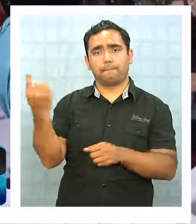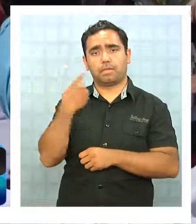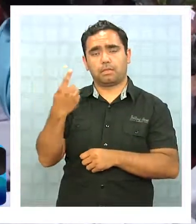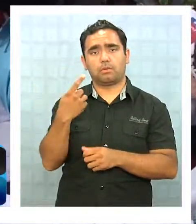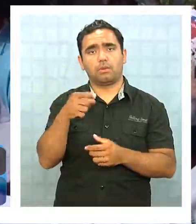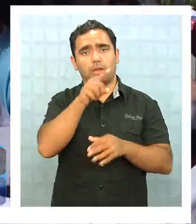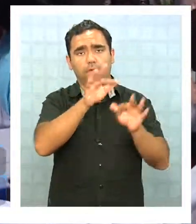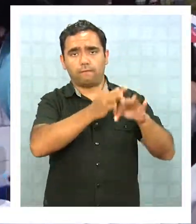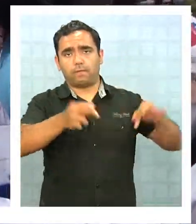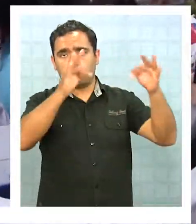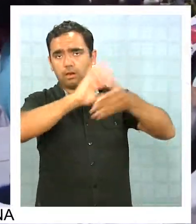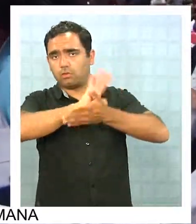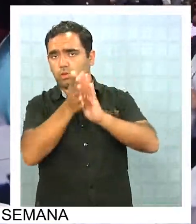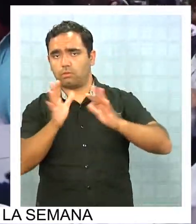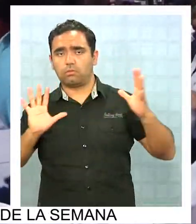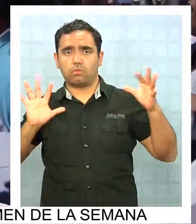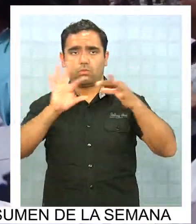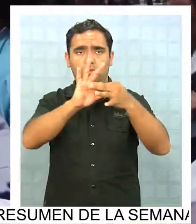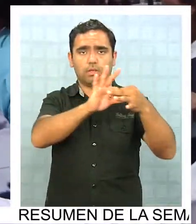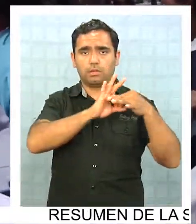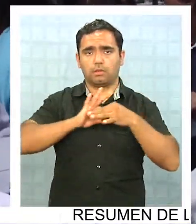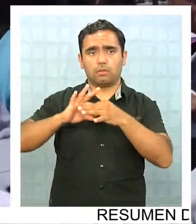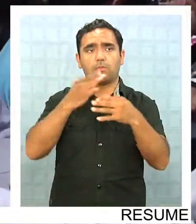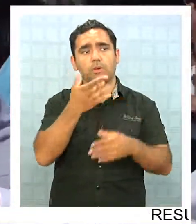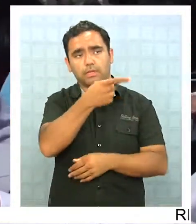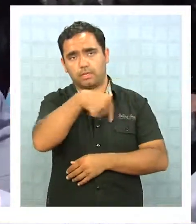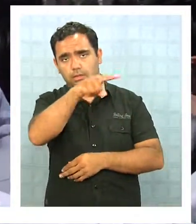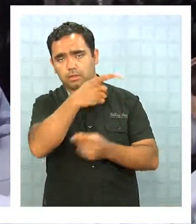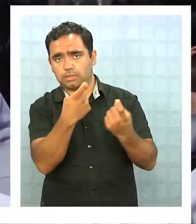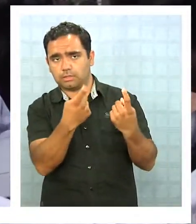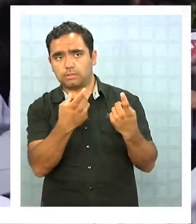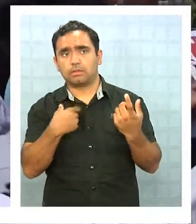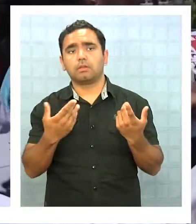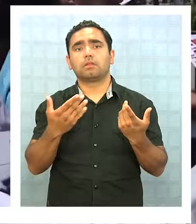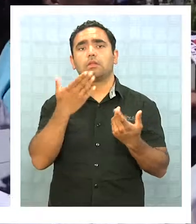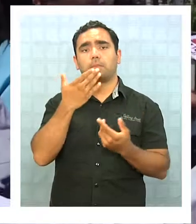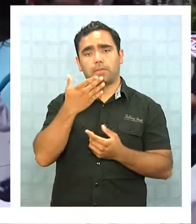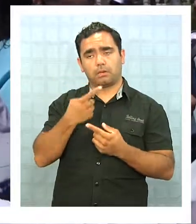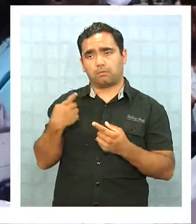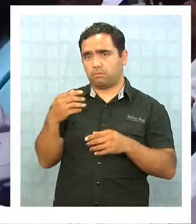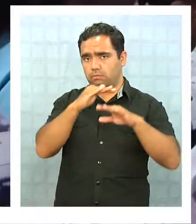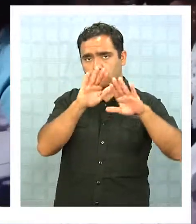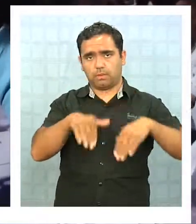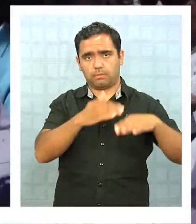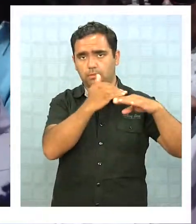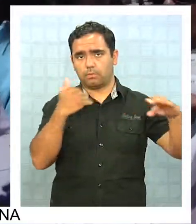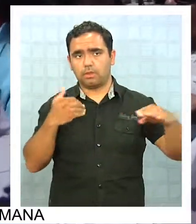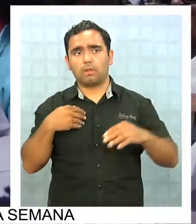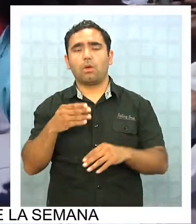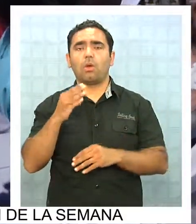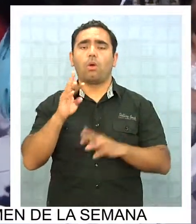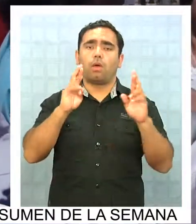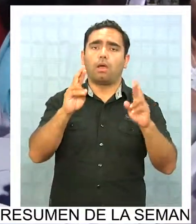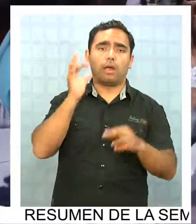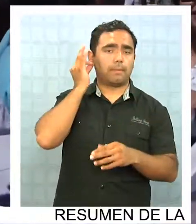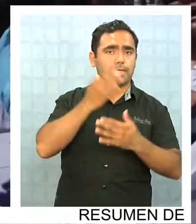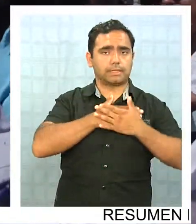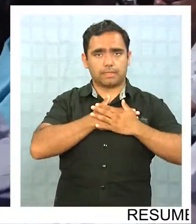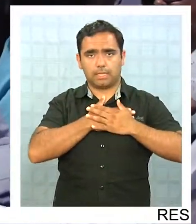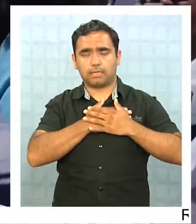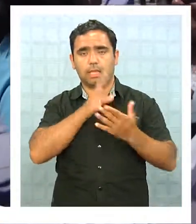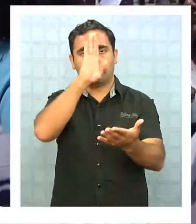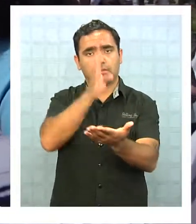fiscales, todos estar unidos, porque la necesidad que tienen ellos es de todo, de nuestro hijo y de nuestra familia. Así que creemos que ojalá que con el veto presidencial se